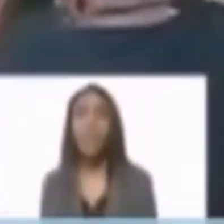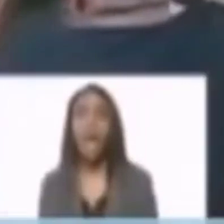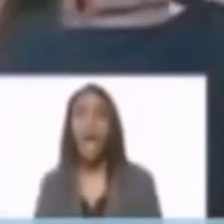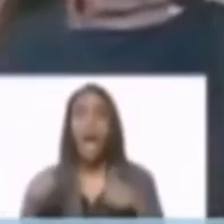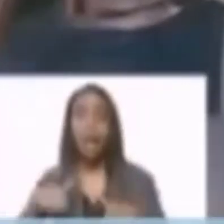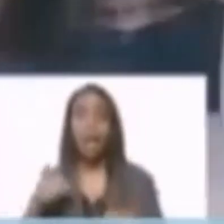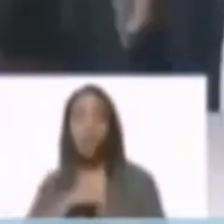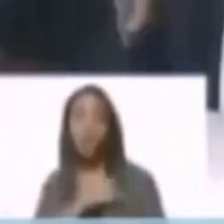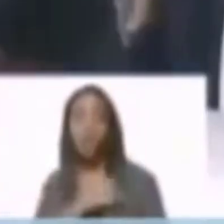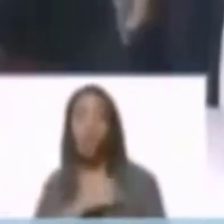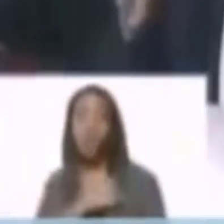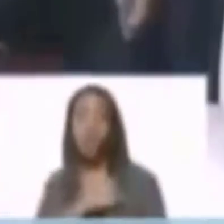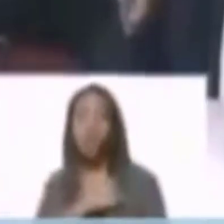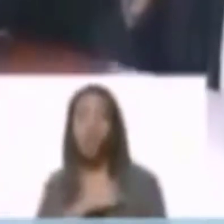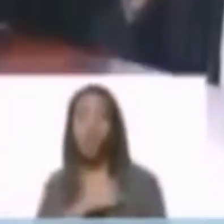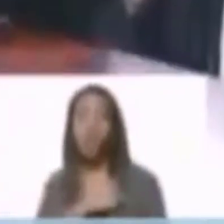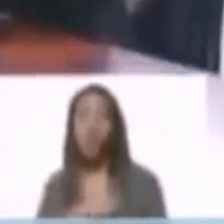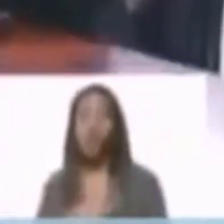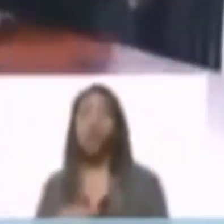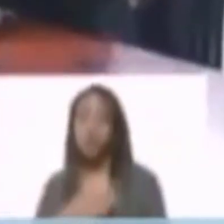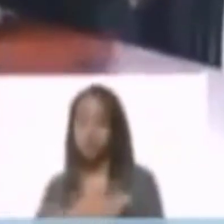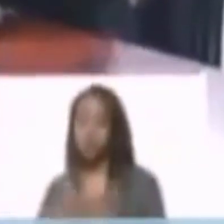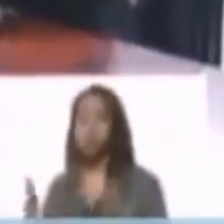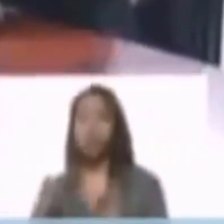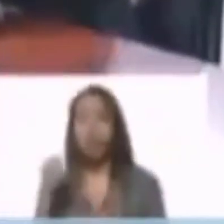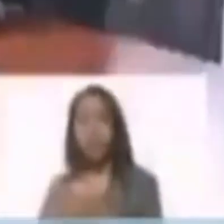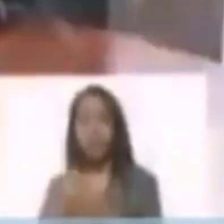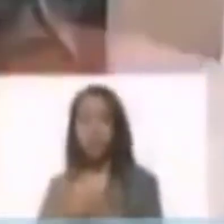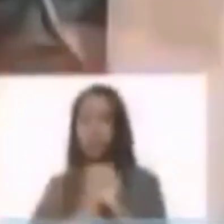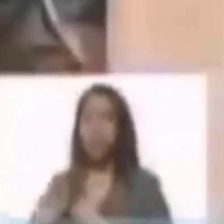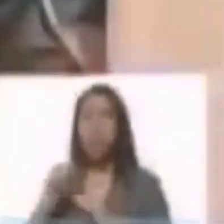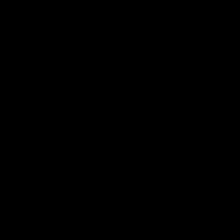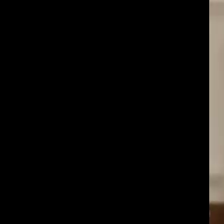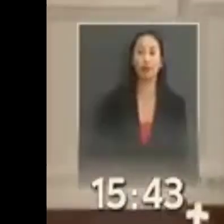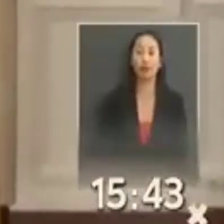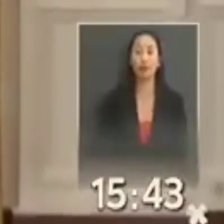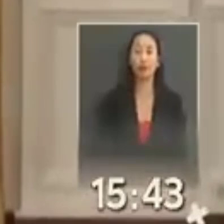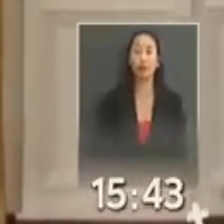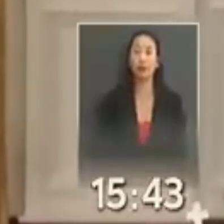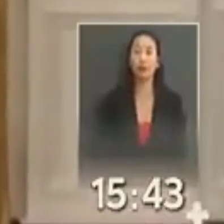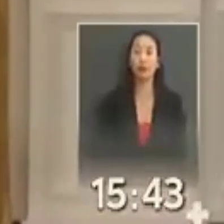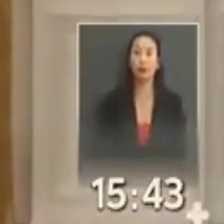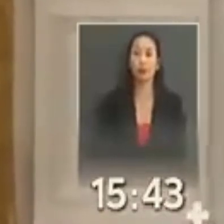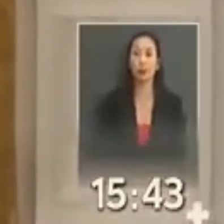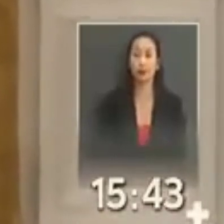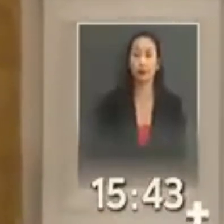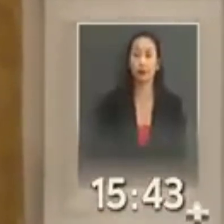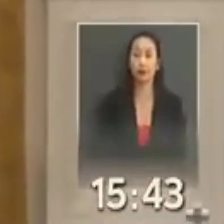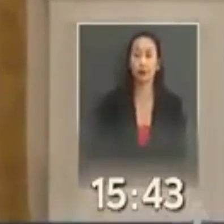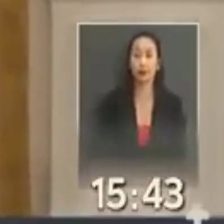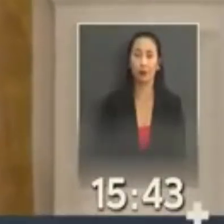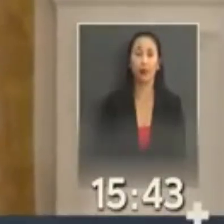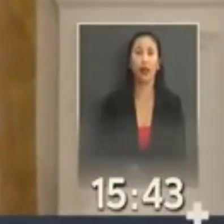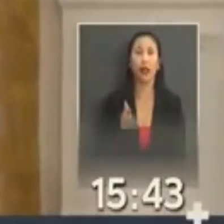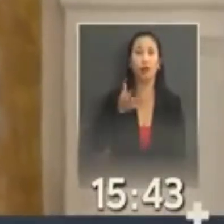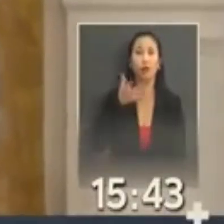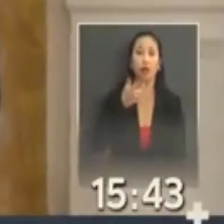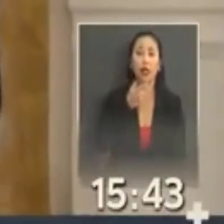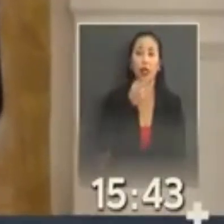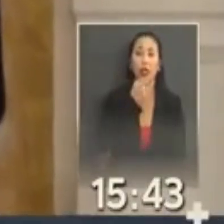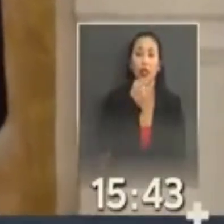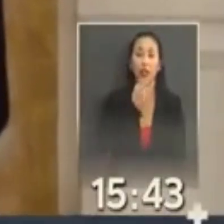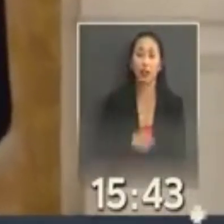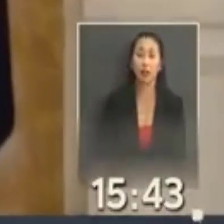este régimen del poder. Washington ha asegurado también que va a hacer todo lo que sea necesario para capturar a toda esta gente, a Nicolás Maduro y a todos